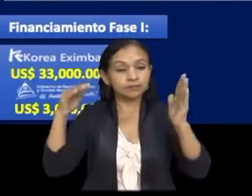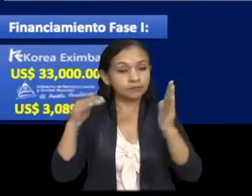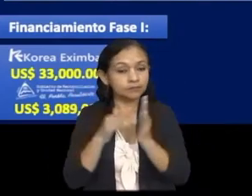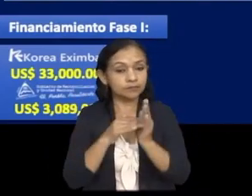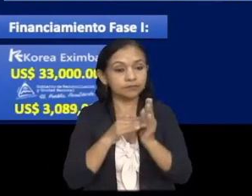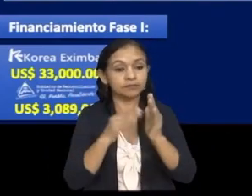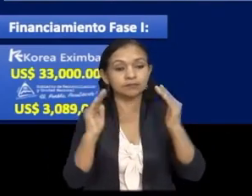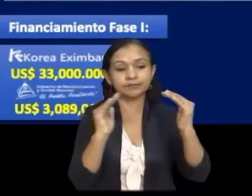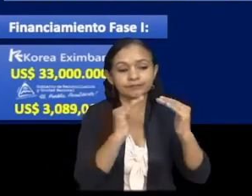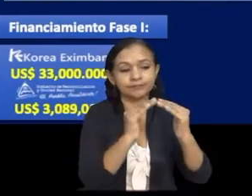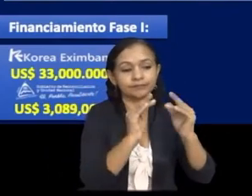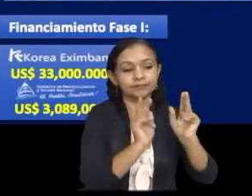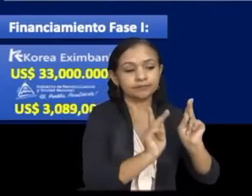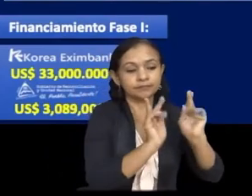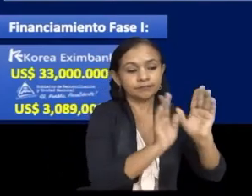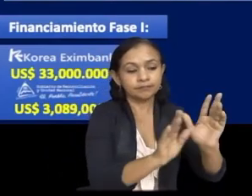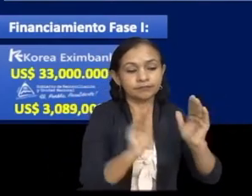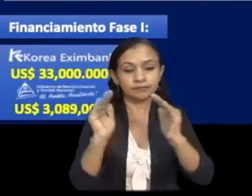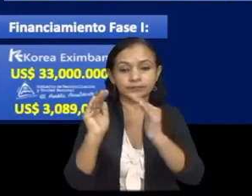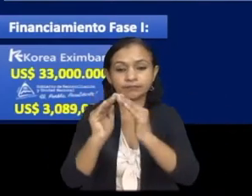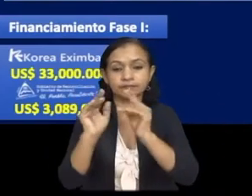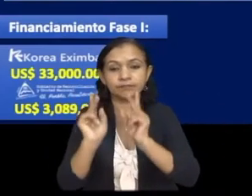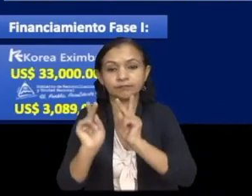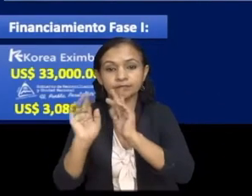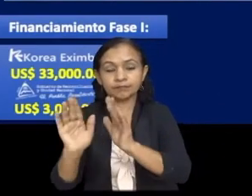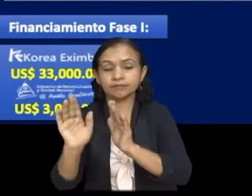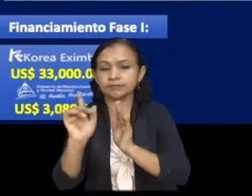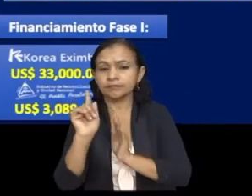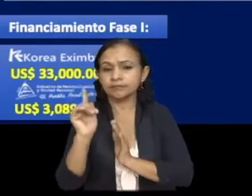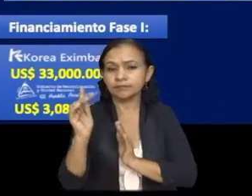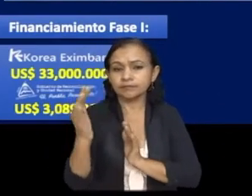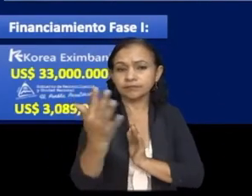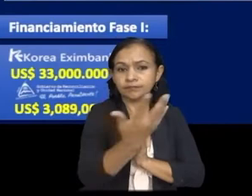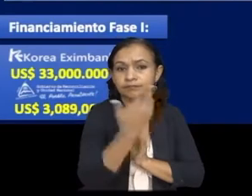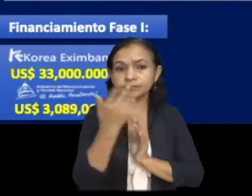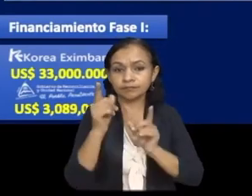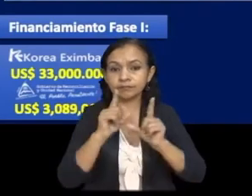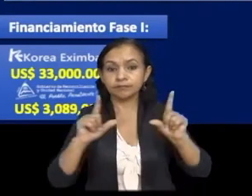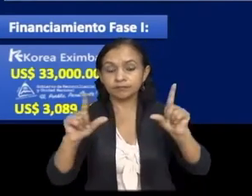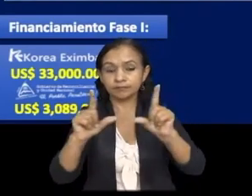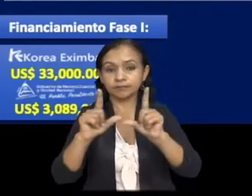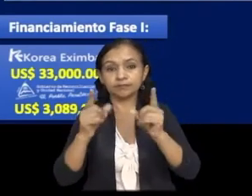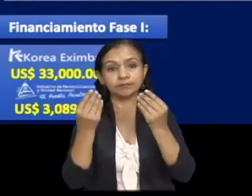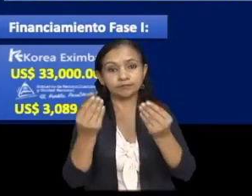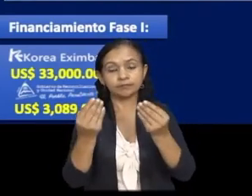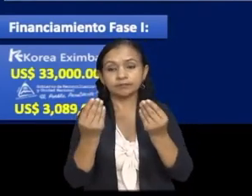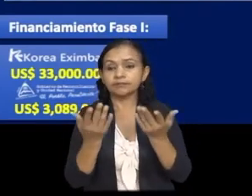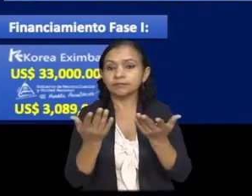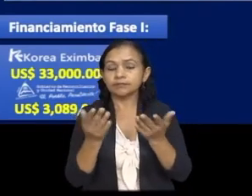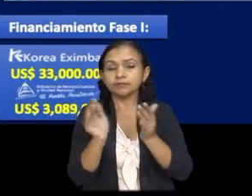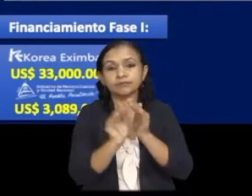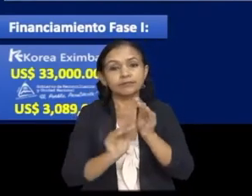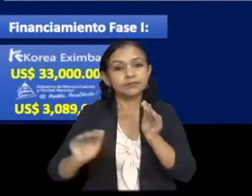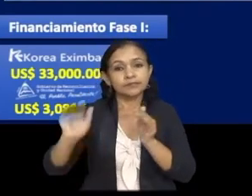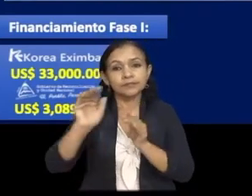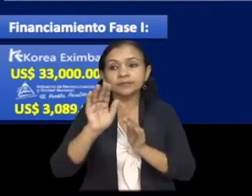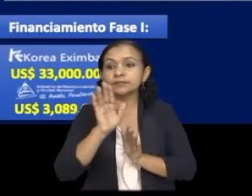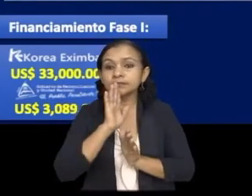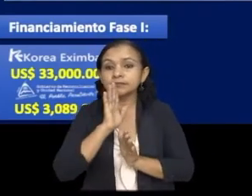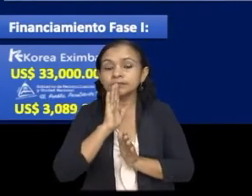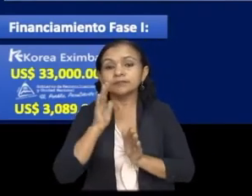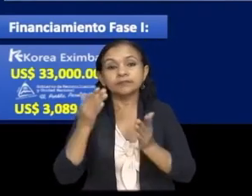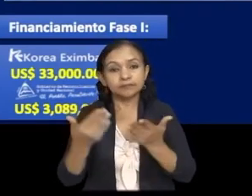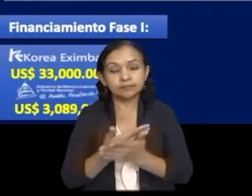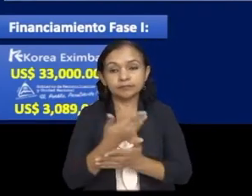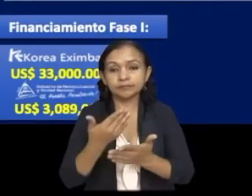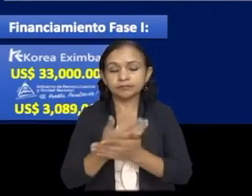individuales. Entonces, en toda esa zona, porque cuando hablo de esa cantidad es porque es una cantidad superior a lo que se ha instalado a